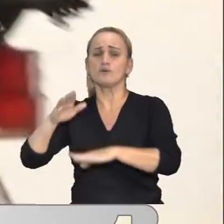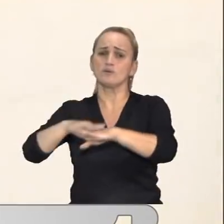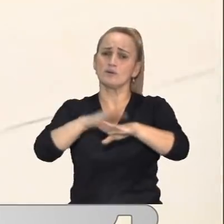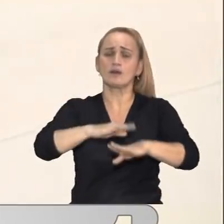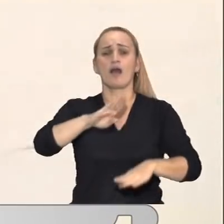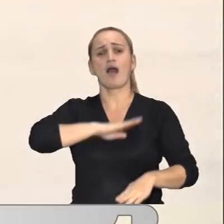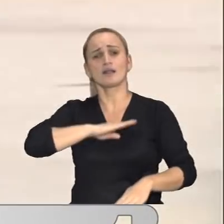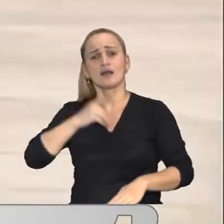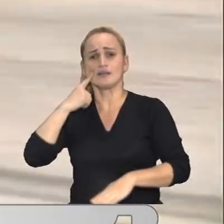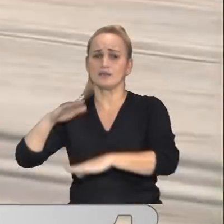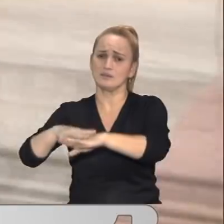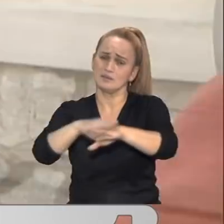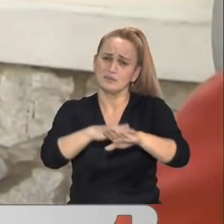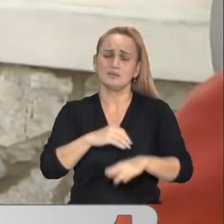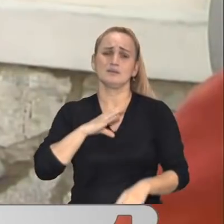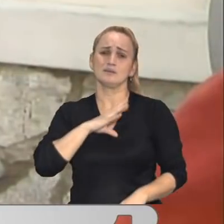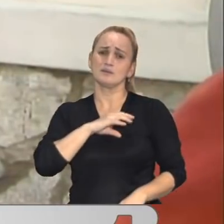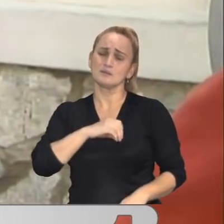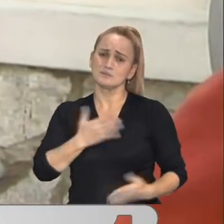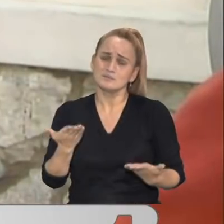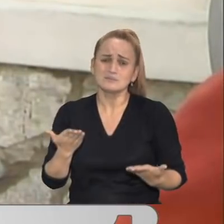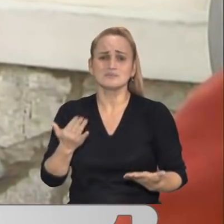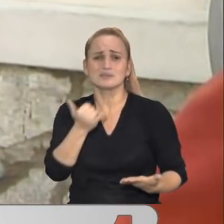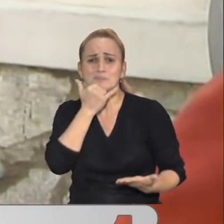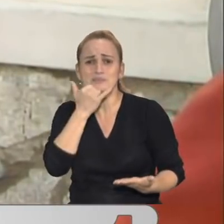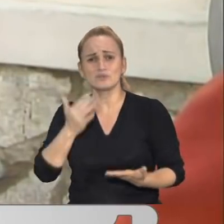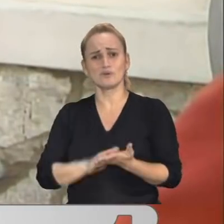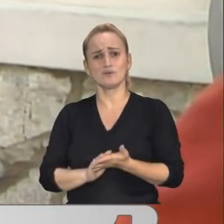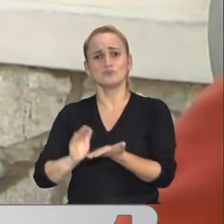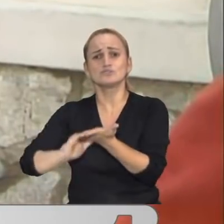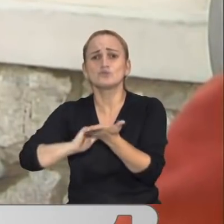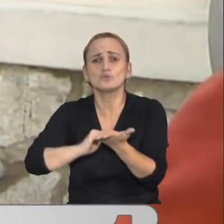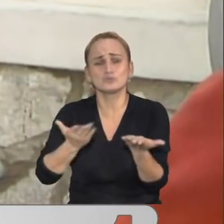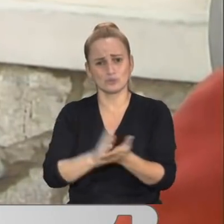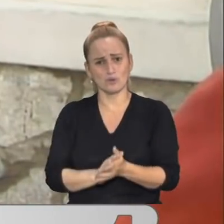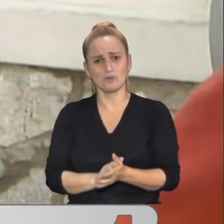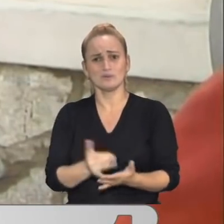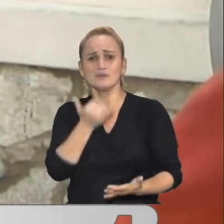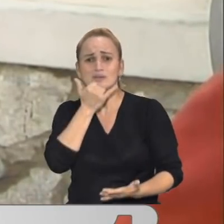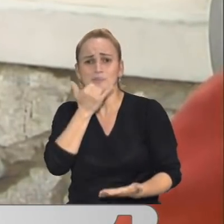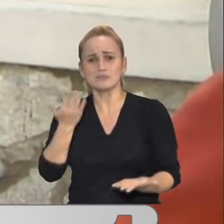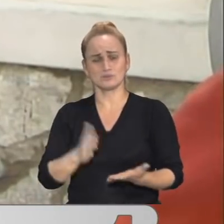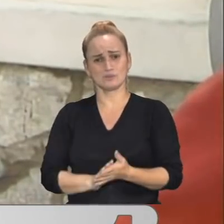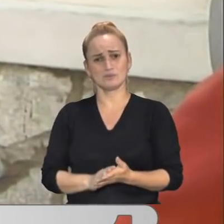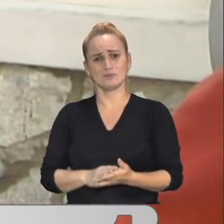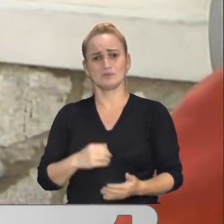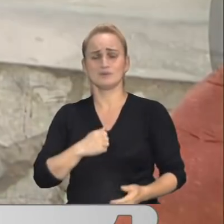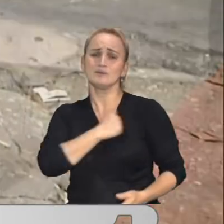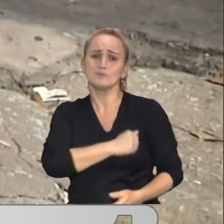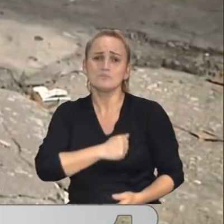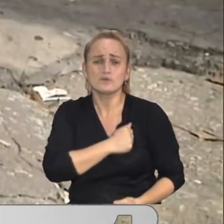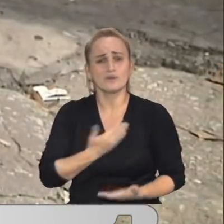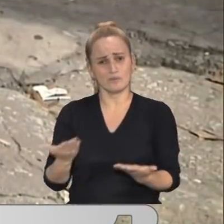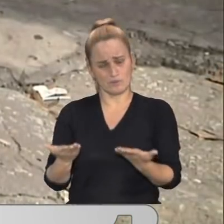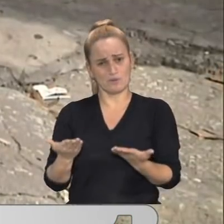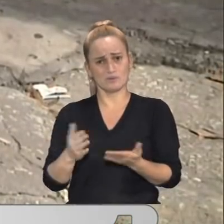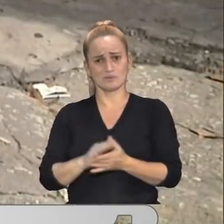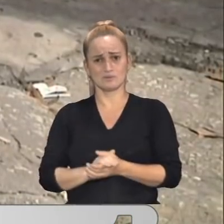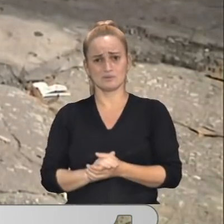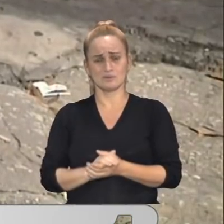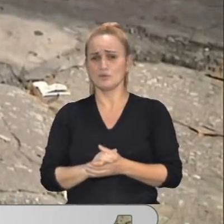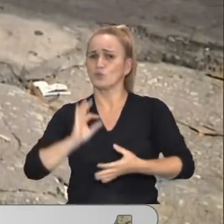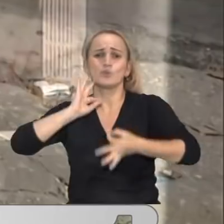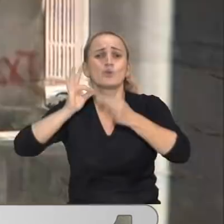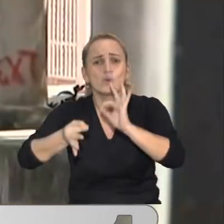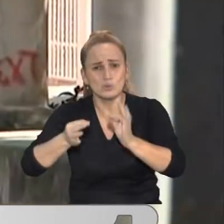señor alcalde, que es realmente qué es lo que vamos a, hasta dónde va a llegar la ciudadanía, que tiene que hacerse responsable de este crimen, porque